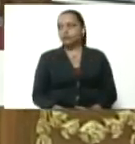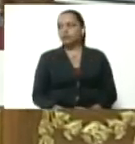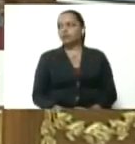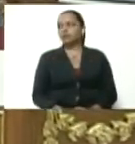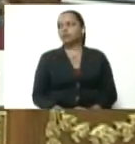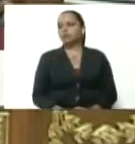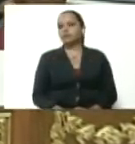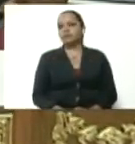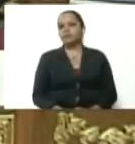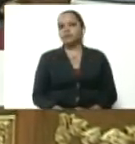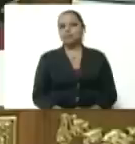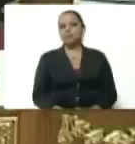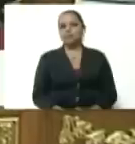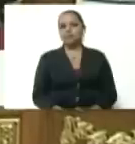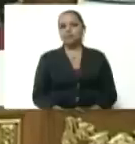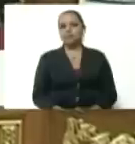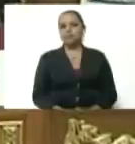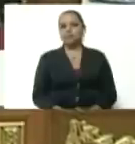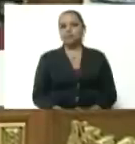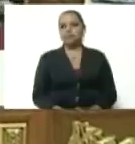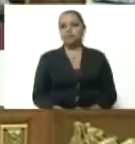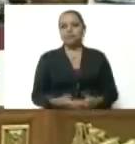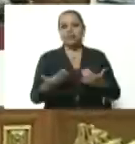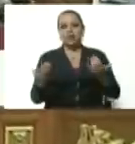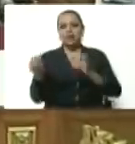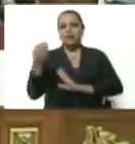Para darle cumplimiento. ¿Qué más nos queda por aquí?